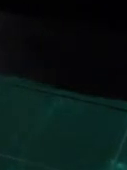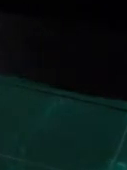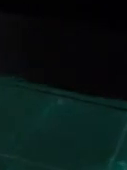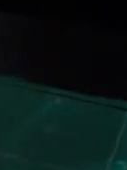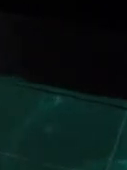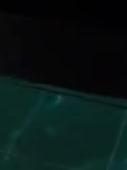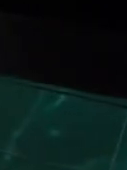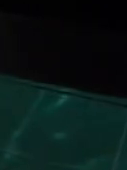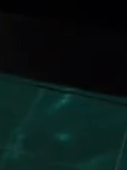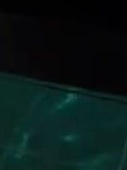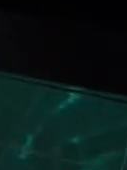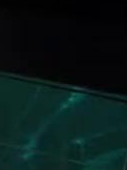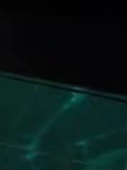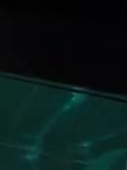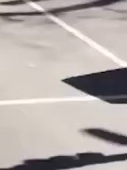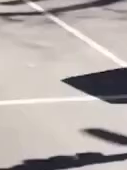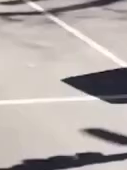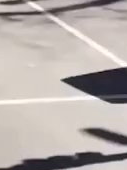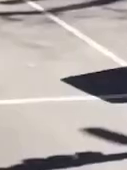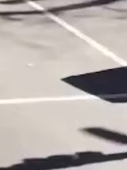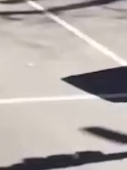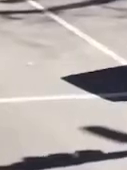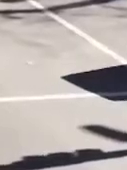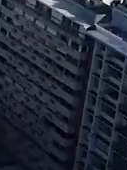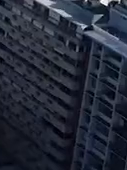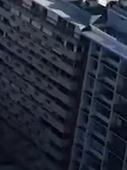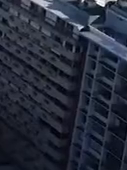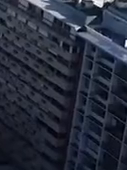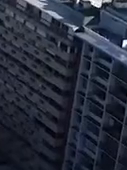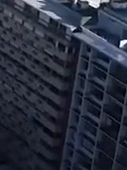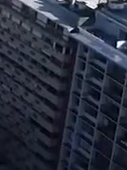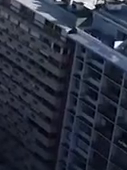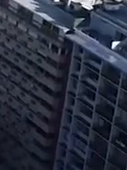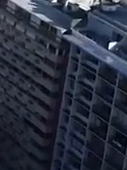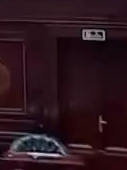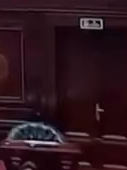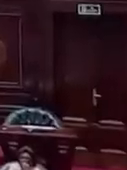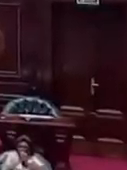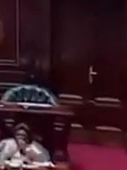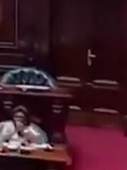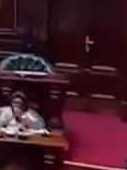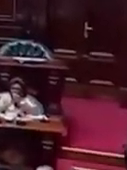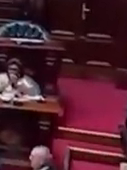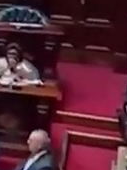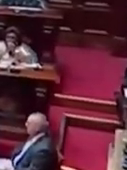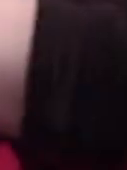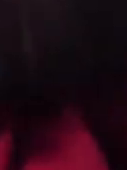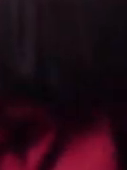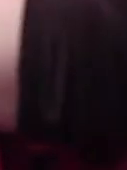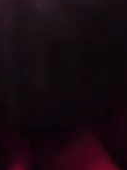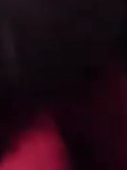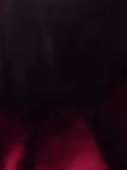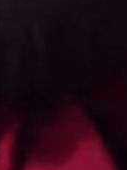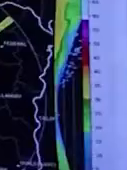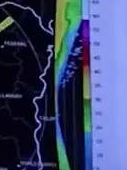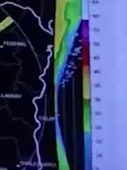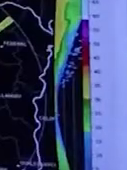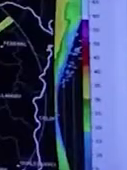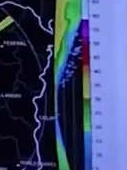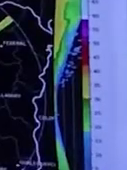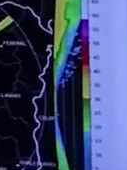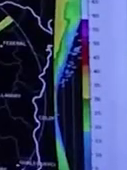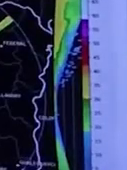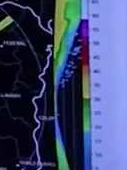MBD Noticias, primera edición. A primera hora, las primeras noticias. Un adelanto de los hechos que marcarán la jornada.